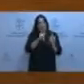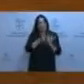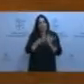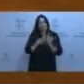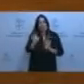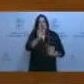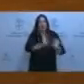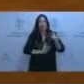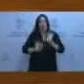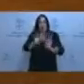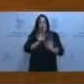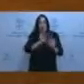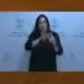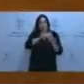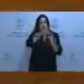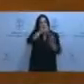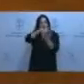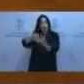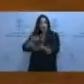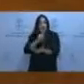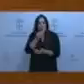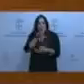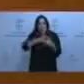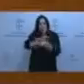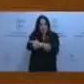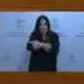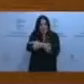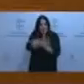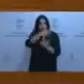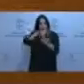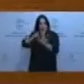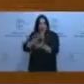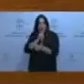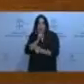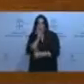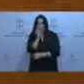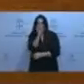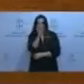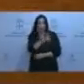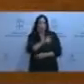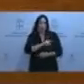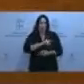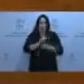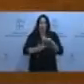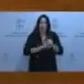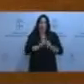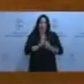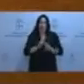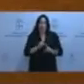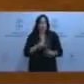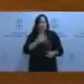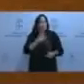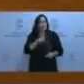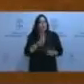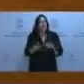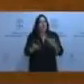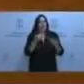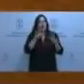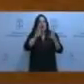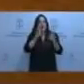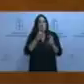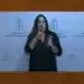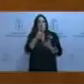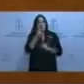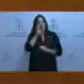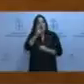de nuestros centros y la inversión en nuestros centros de aquí a los próximos años. Si quiere, podemos hablar también de la escuela rural asturiana, ese